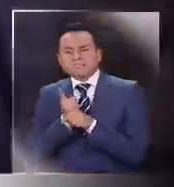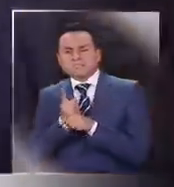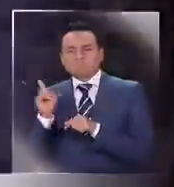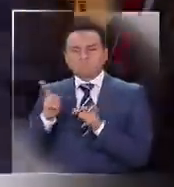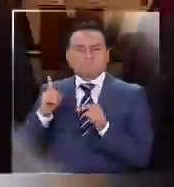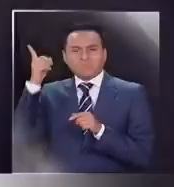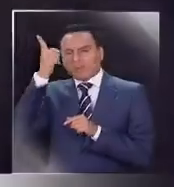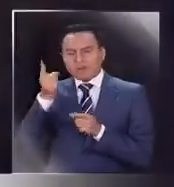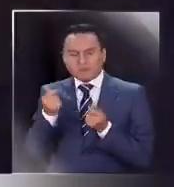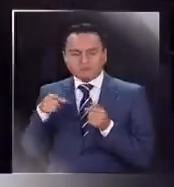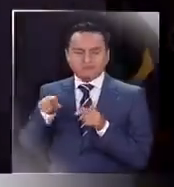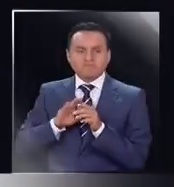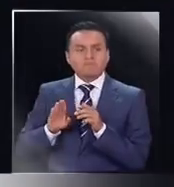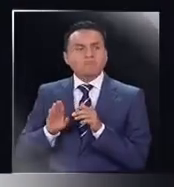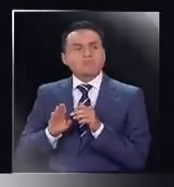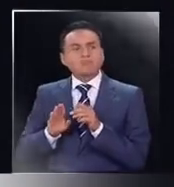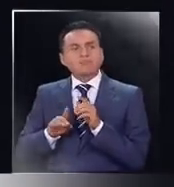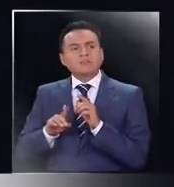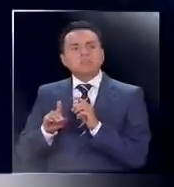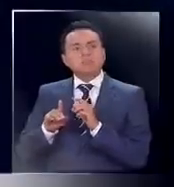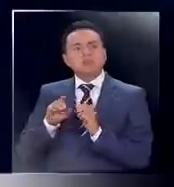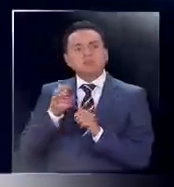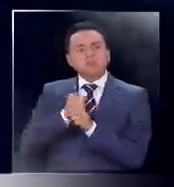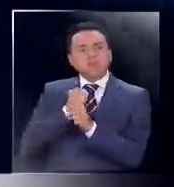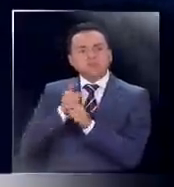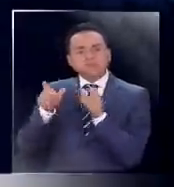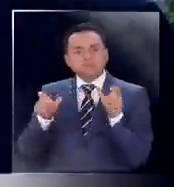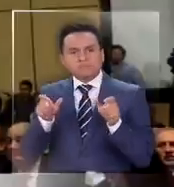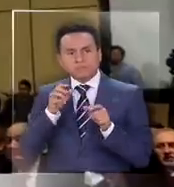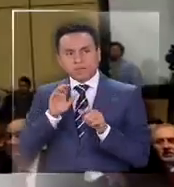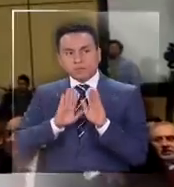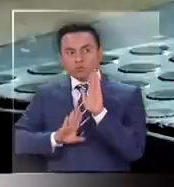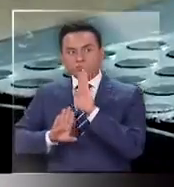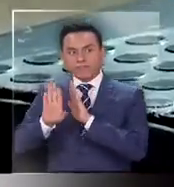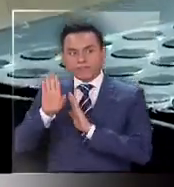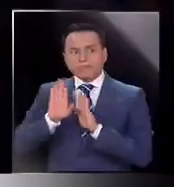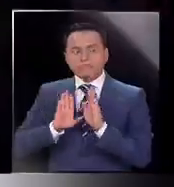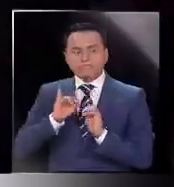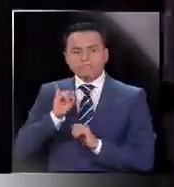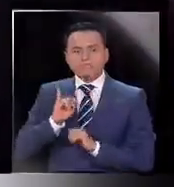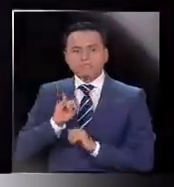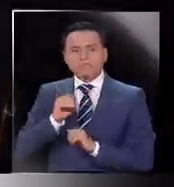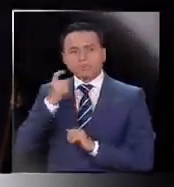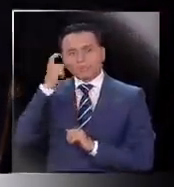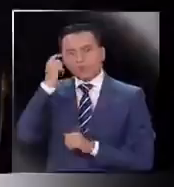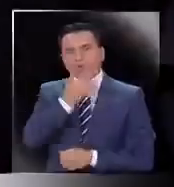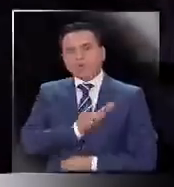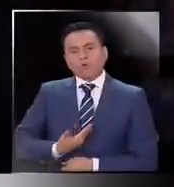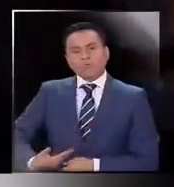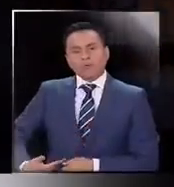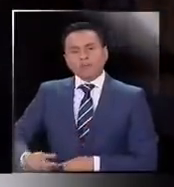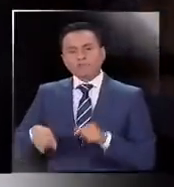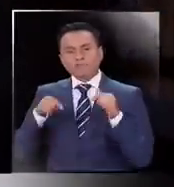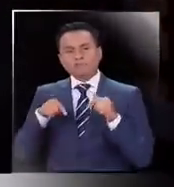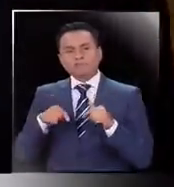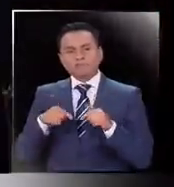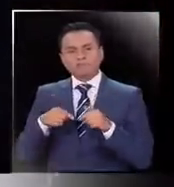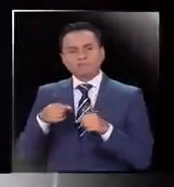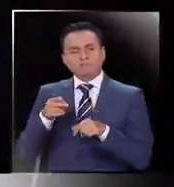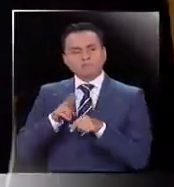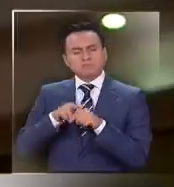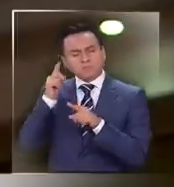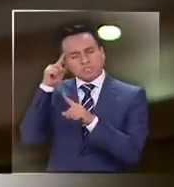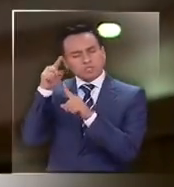rayo, empresariado le escuchará hablar de empleos. Y hay que ser prudente. Es prudente. Yo creo que el gobierno tiene la doble misión